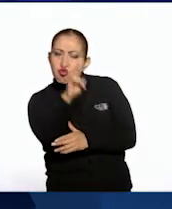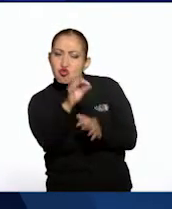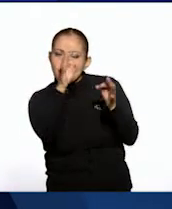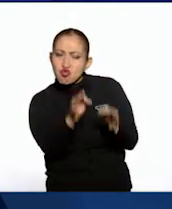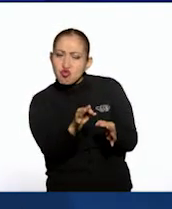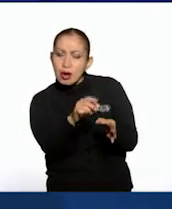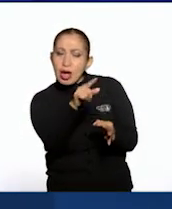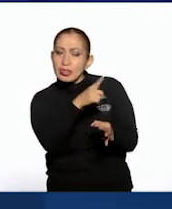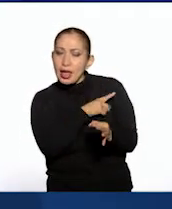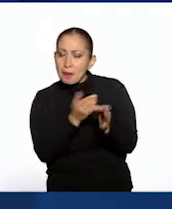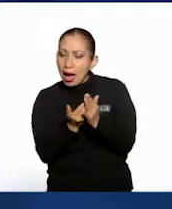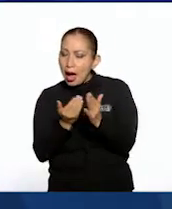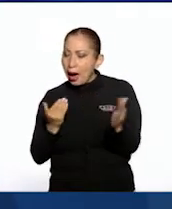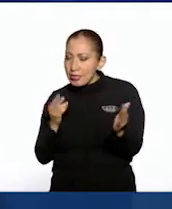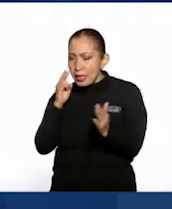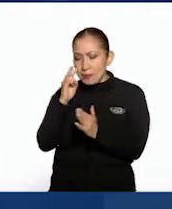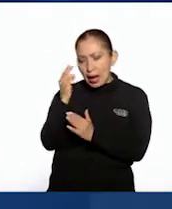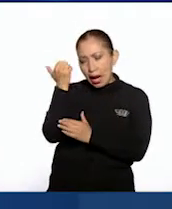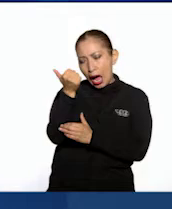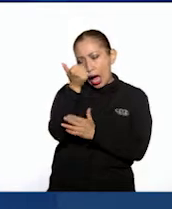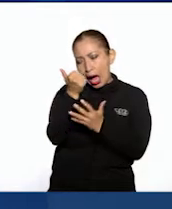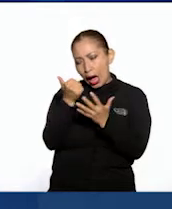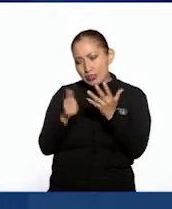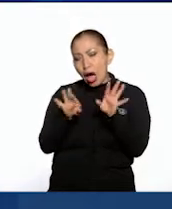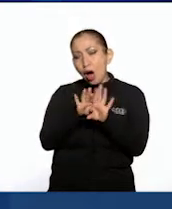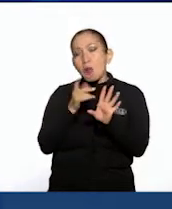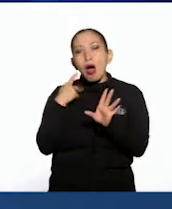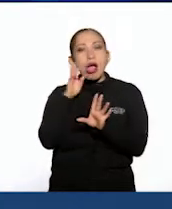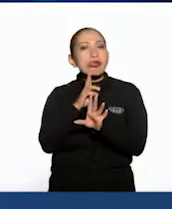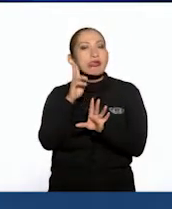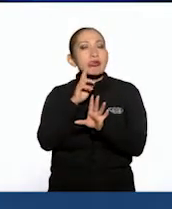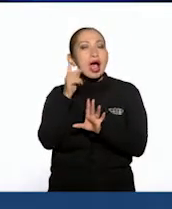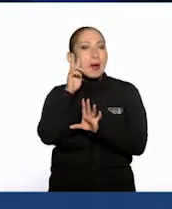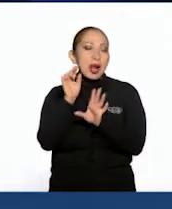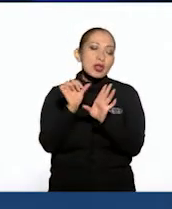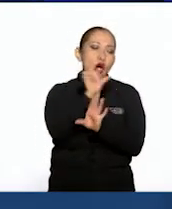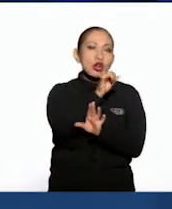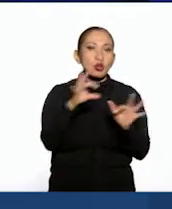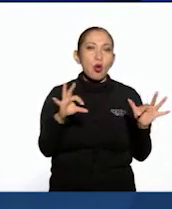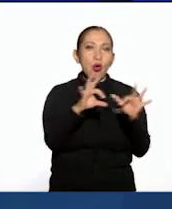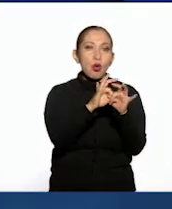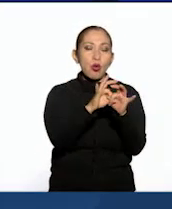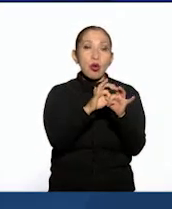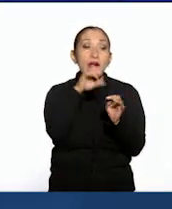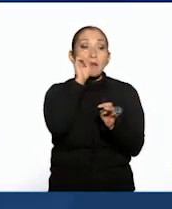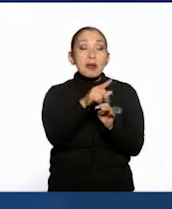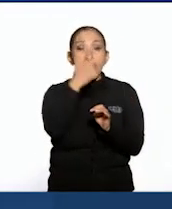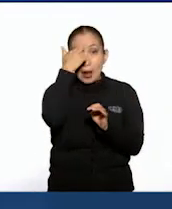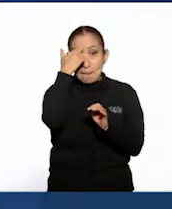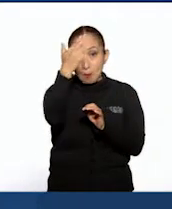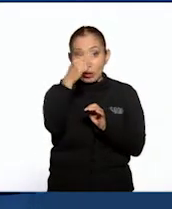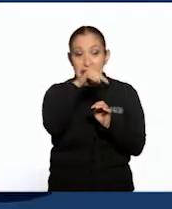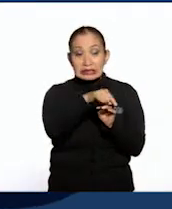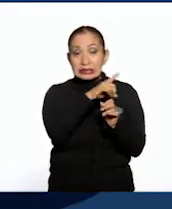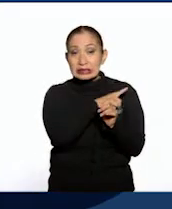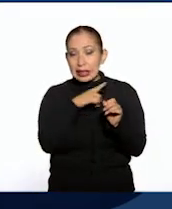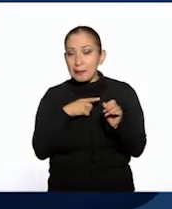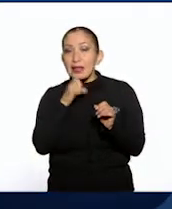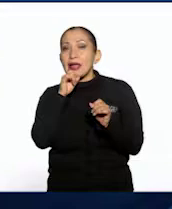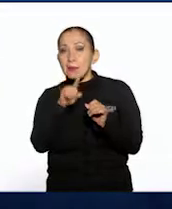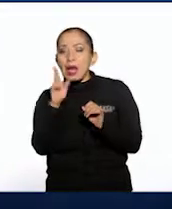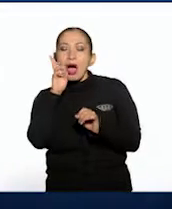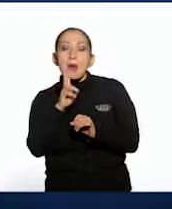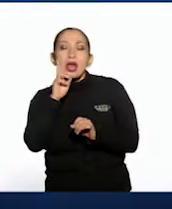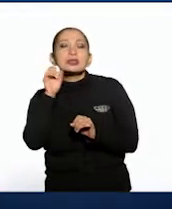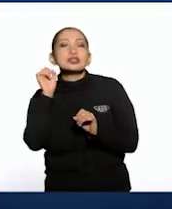cierta, habría que considerar cada una como tesis de otro razonamiento, cuyas hipótesis deberíamos también